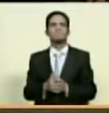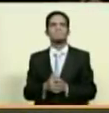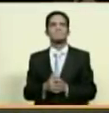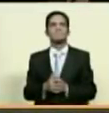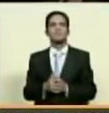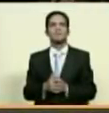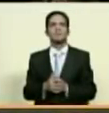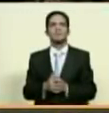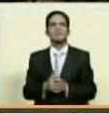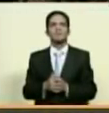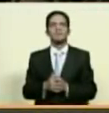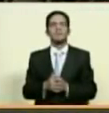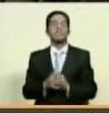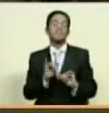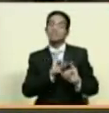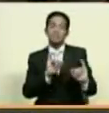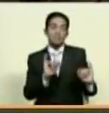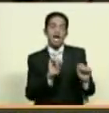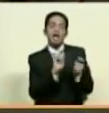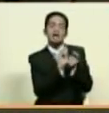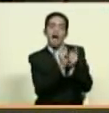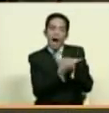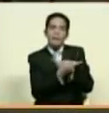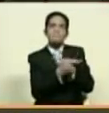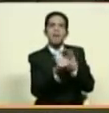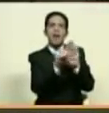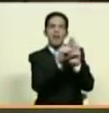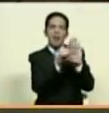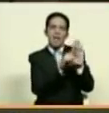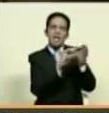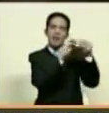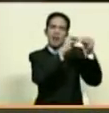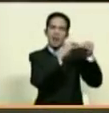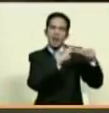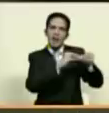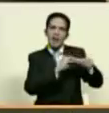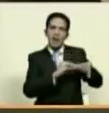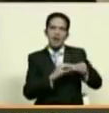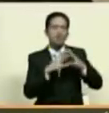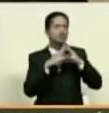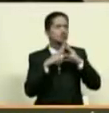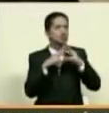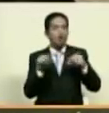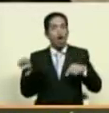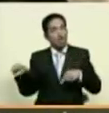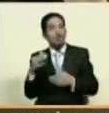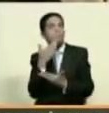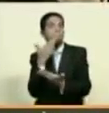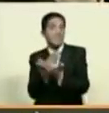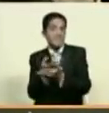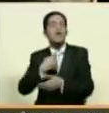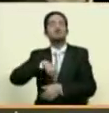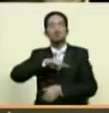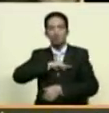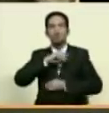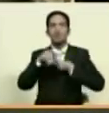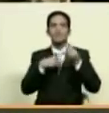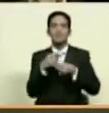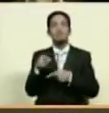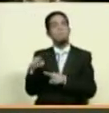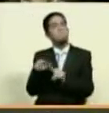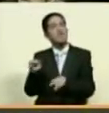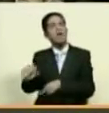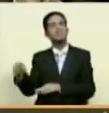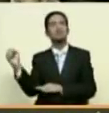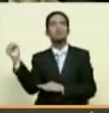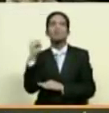las providencias administrativas, hemos hecho los detalles técnicos, todo lo que han pedido lo hemos cumplido. Lo que no han cumplido son ellos